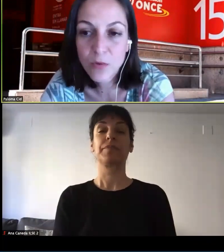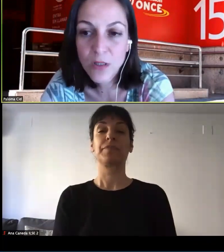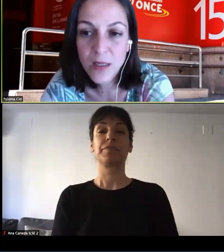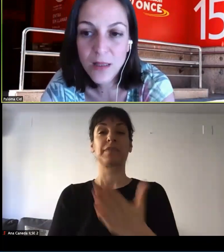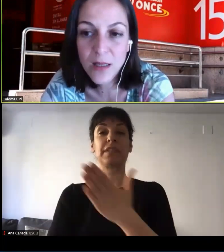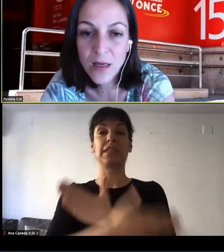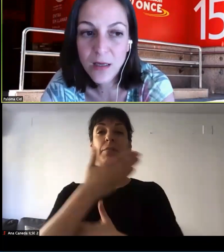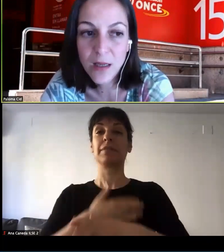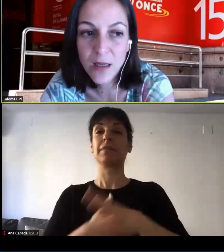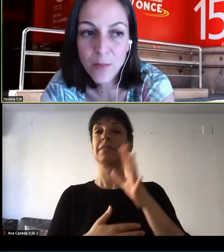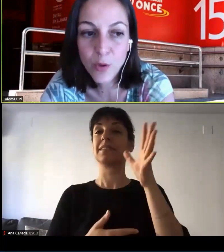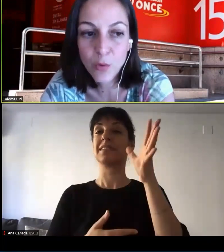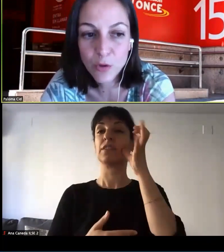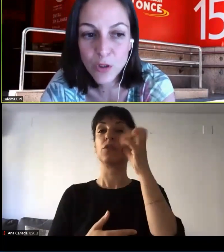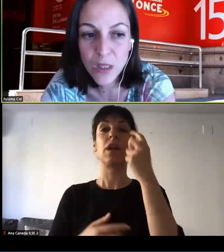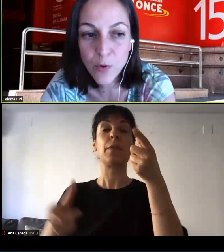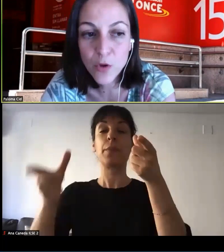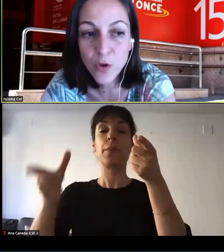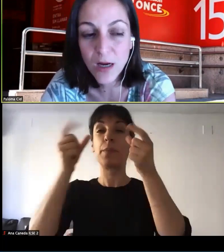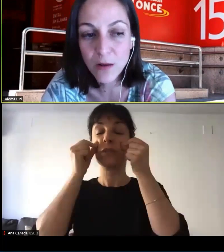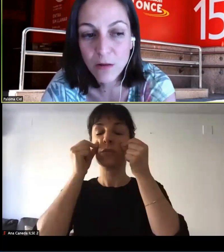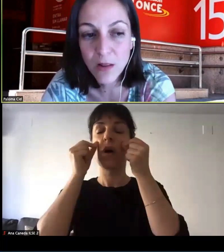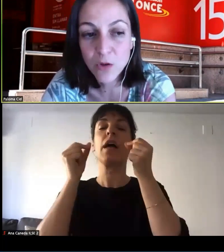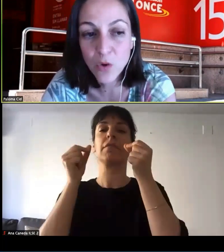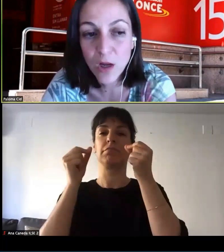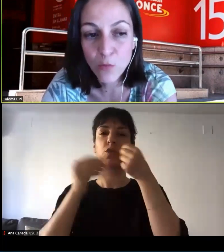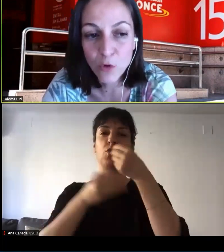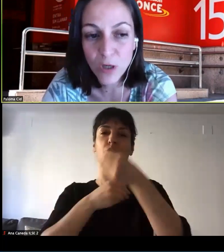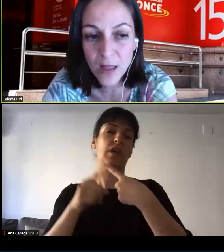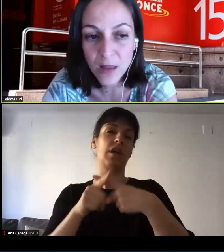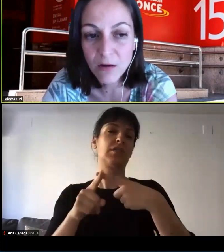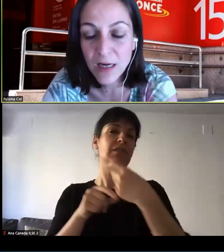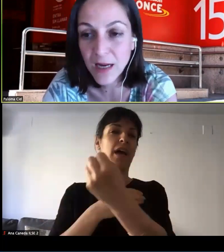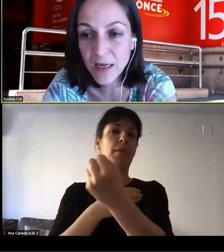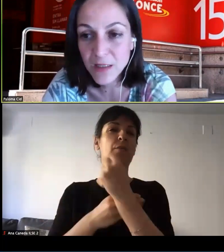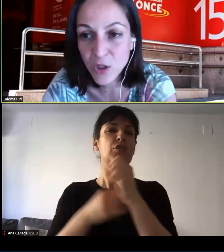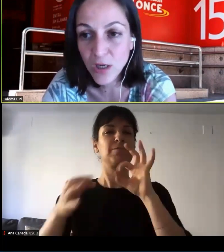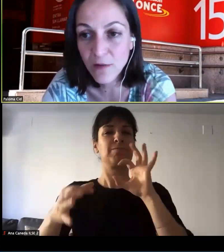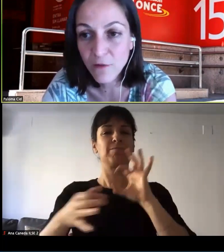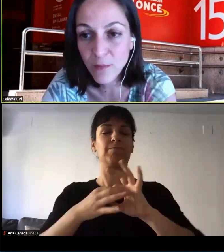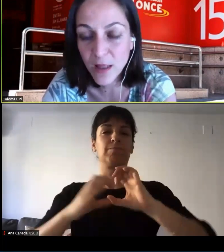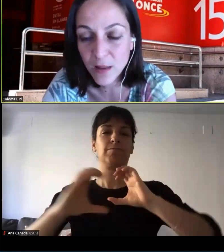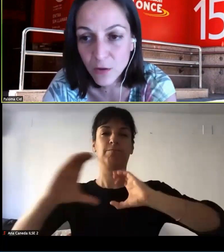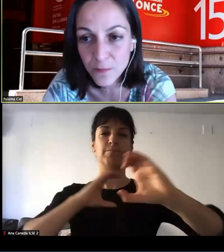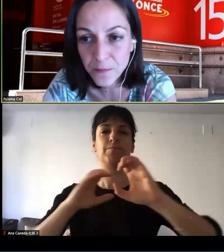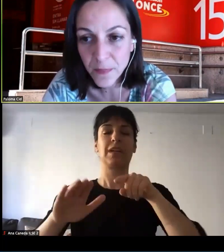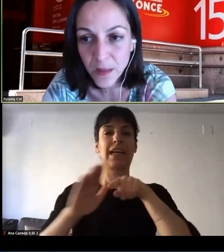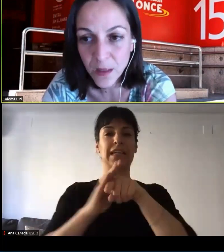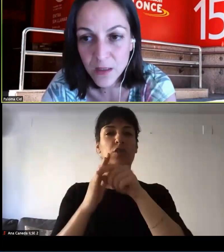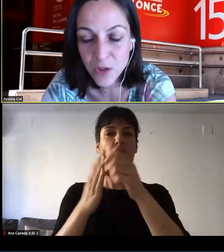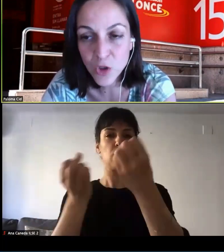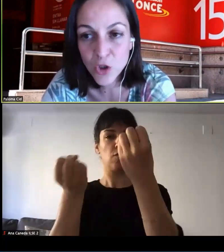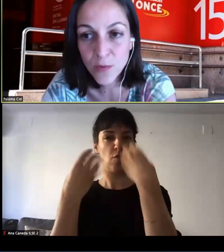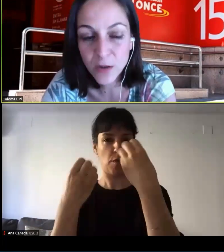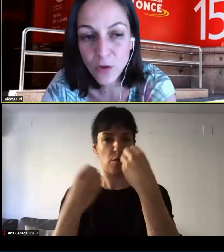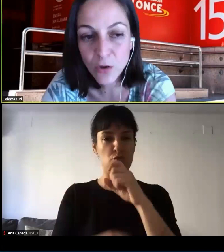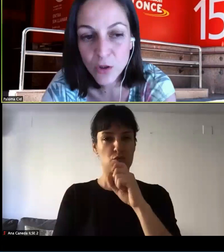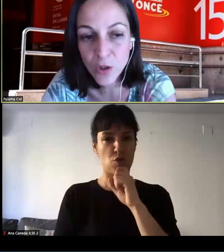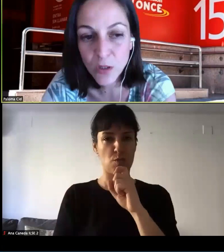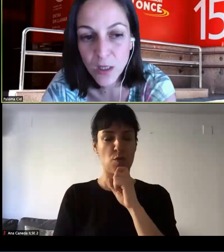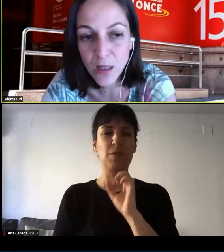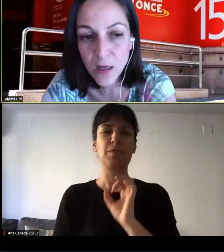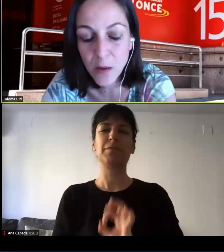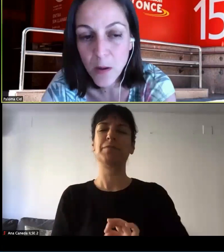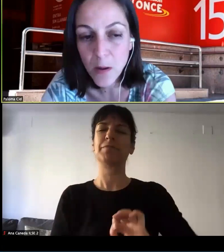van a utilizar productos de apoyo relacionados con la comunicación y la gestión de la información, que son sobre todo los